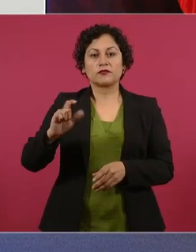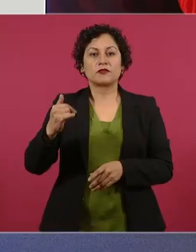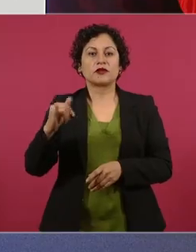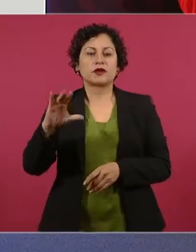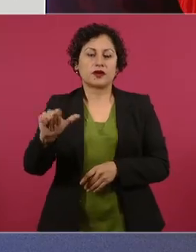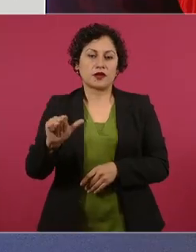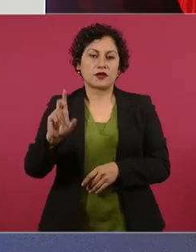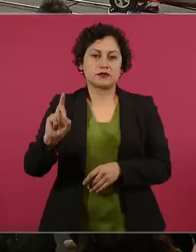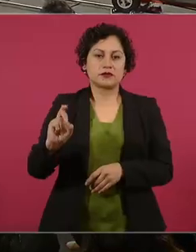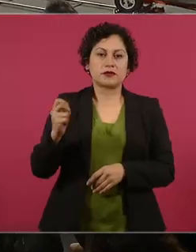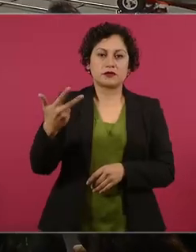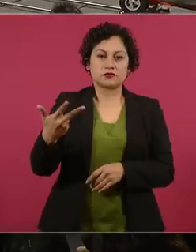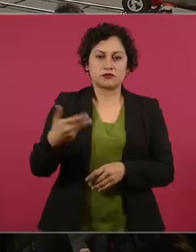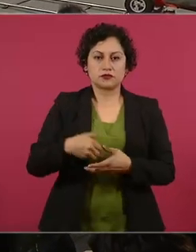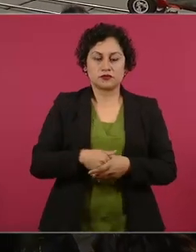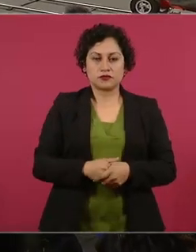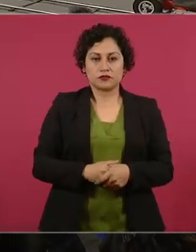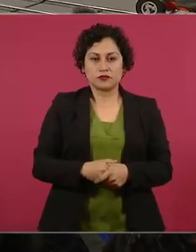38,